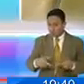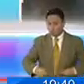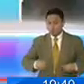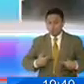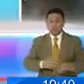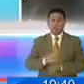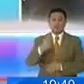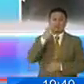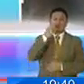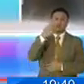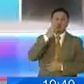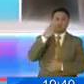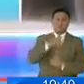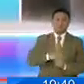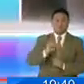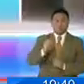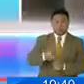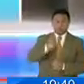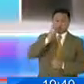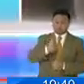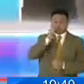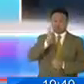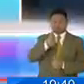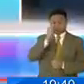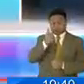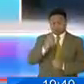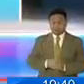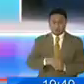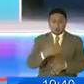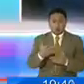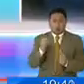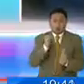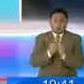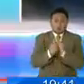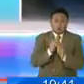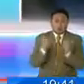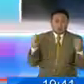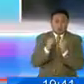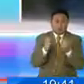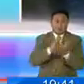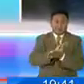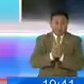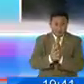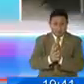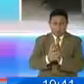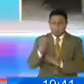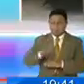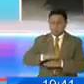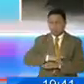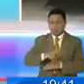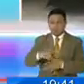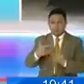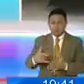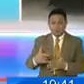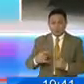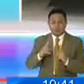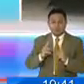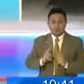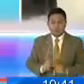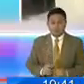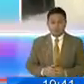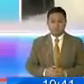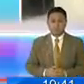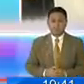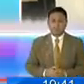el tabaquismo, el alcohol en exceso, el sedentarismo. También son algunos factores que inciden en la presencia de esta